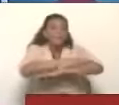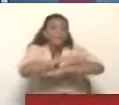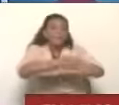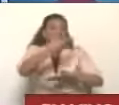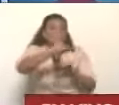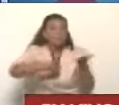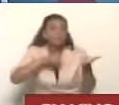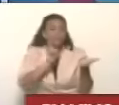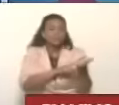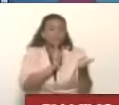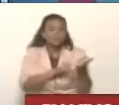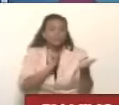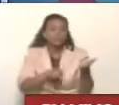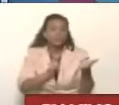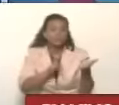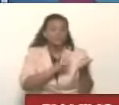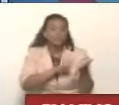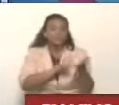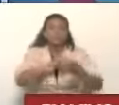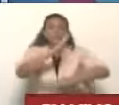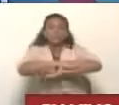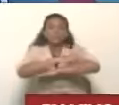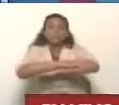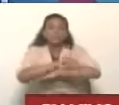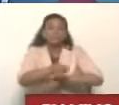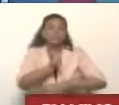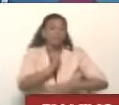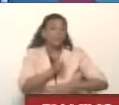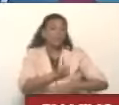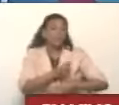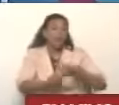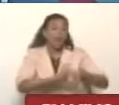señor. Usted va para abajo.